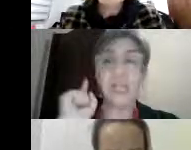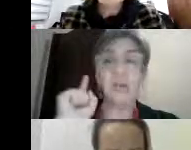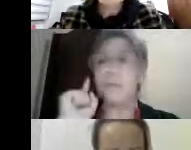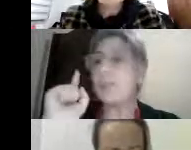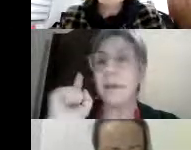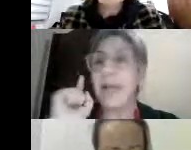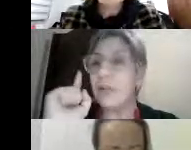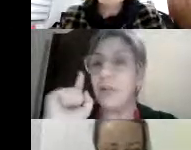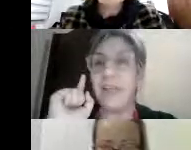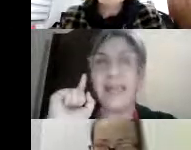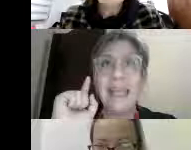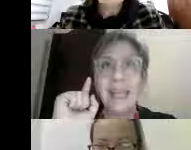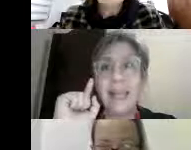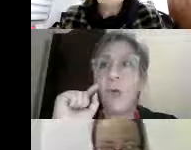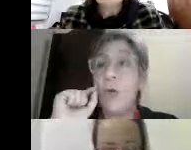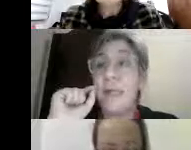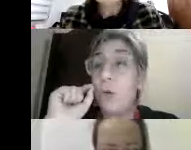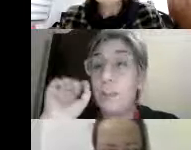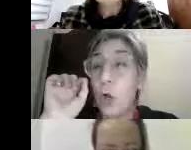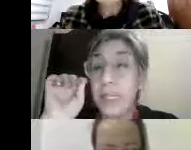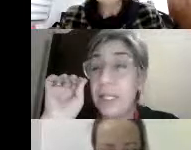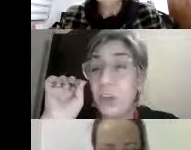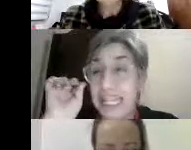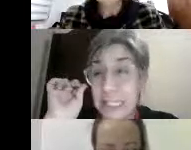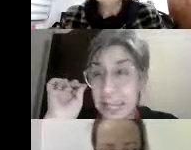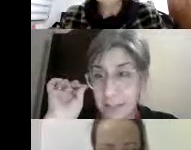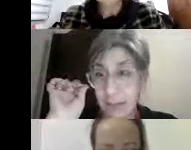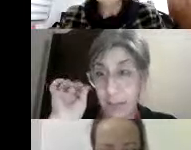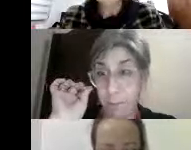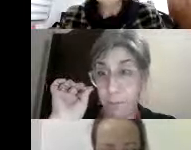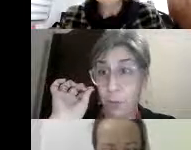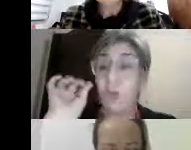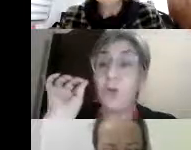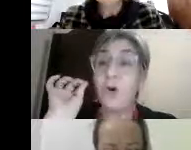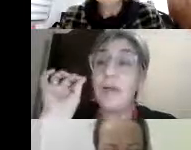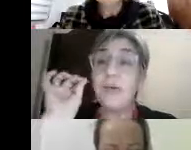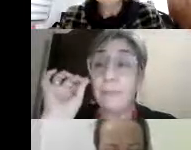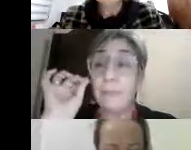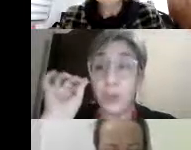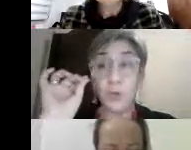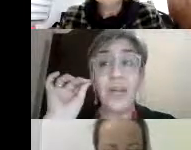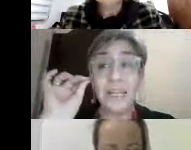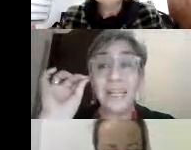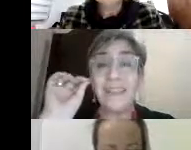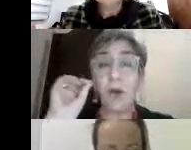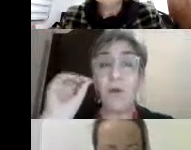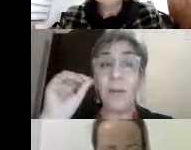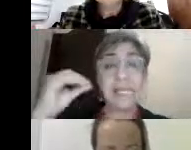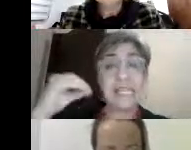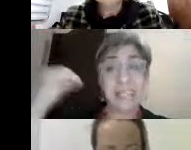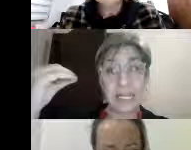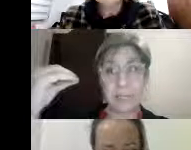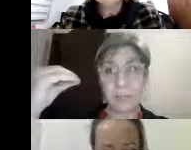O sea, no estamos hablando de el último grito de la ciencia. Cuando algo está puesto en una guía de